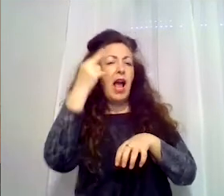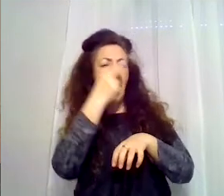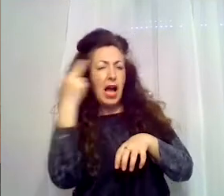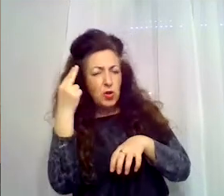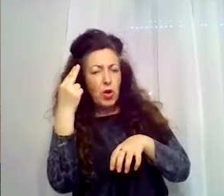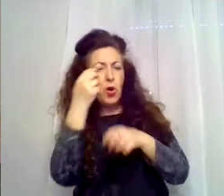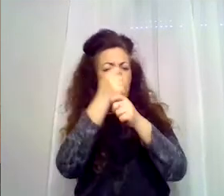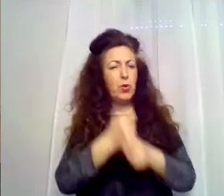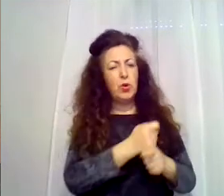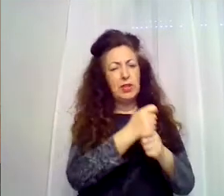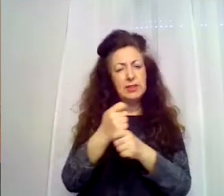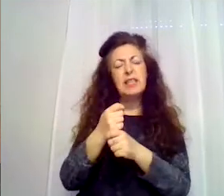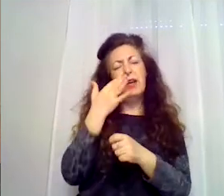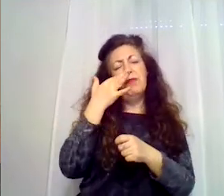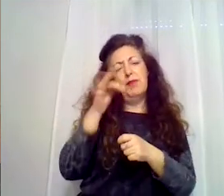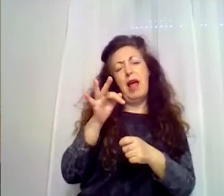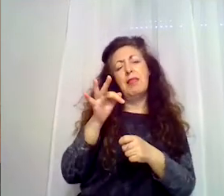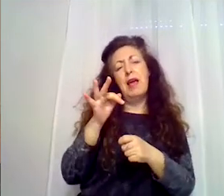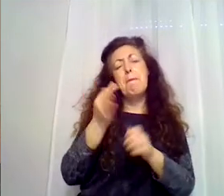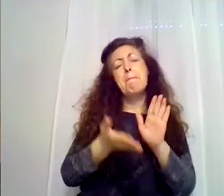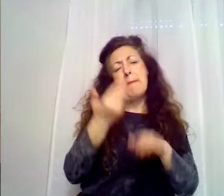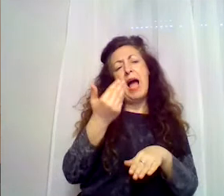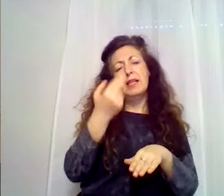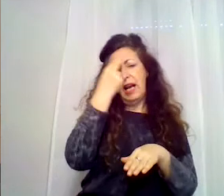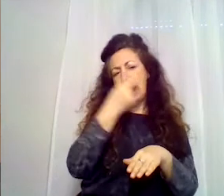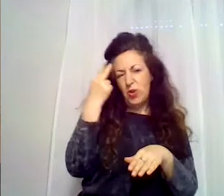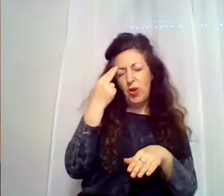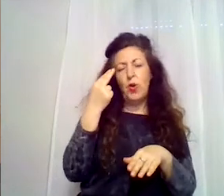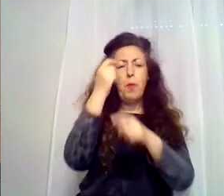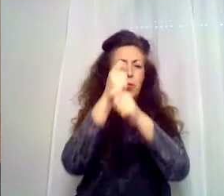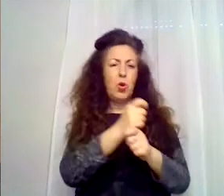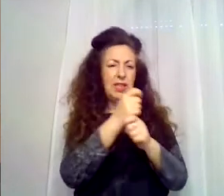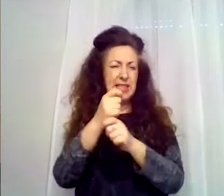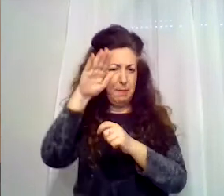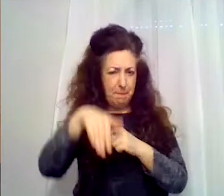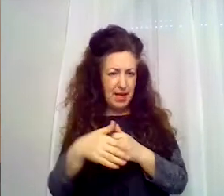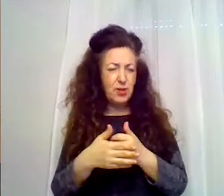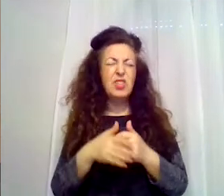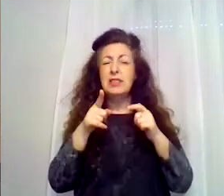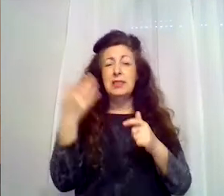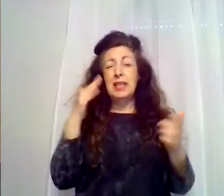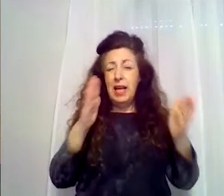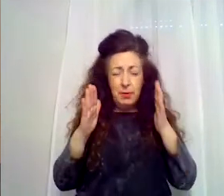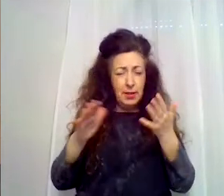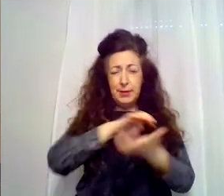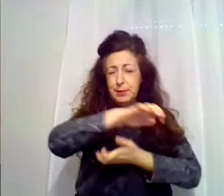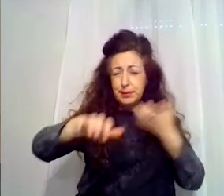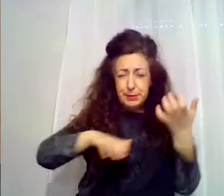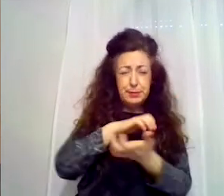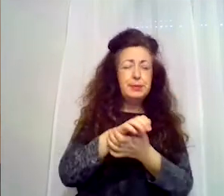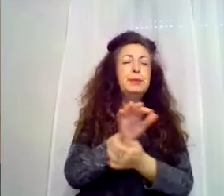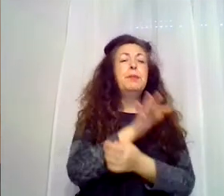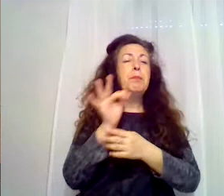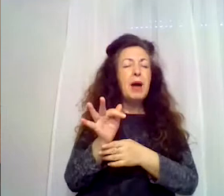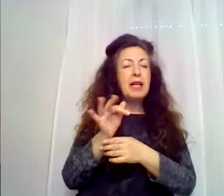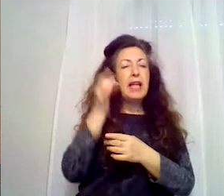hubiera sido. Es decir, es natural que se pongan a los pies de España, que ha sido una nación que se